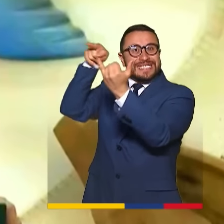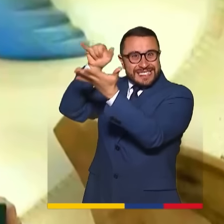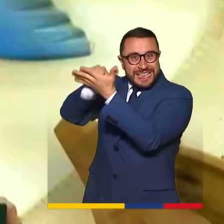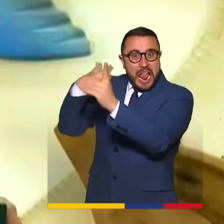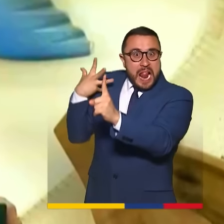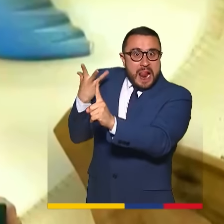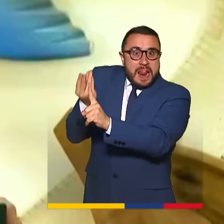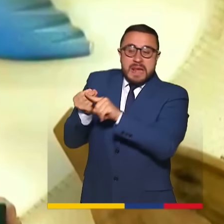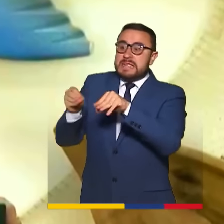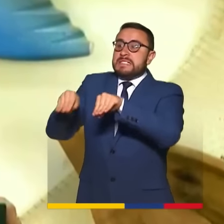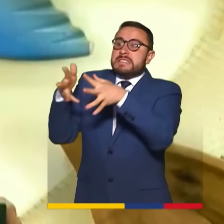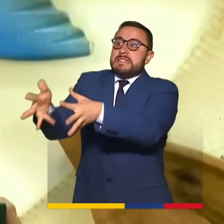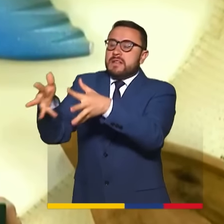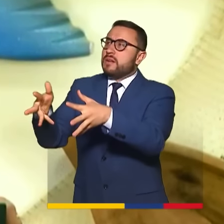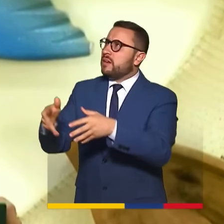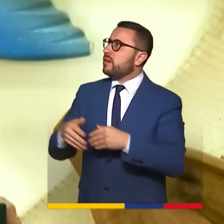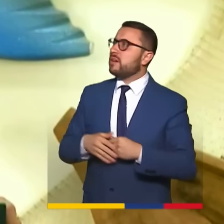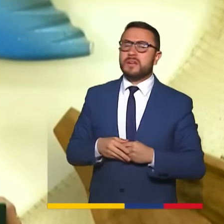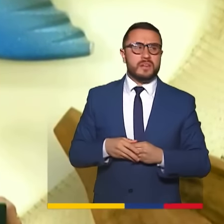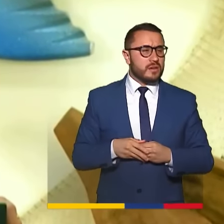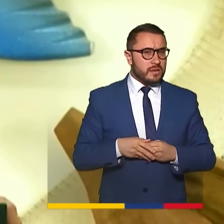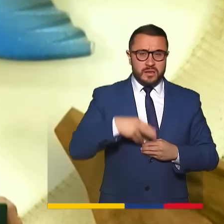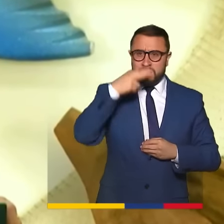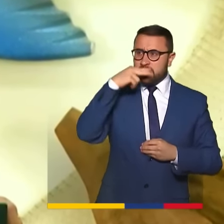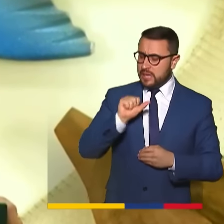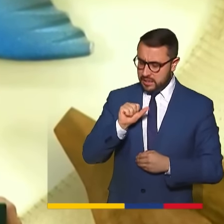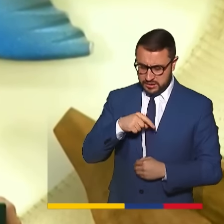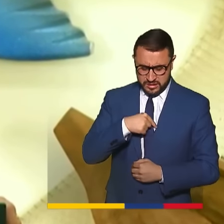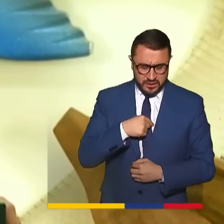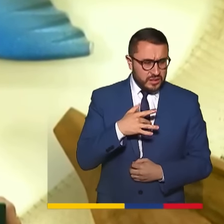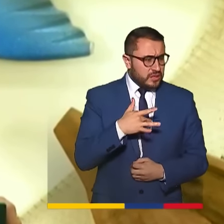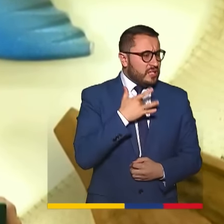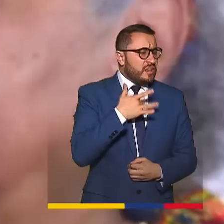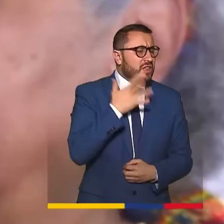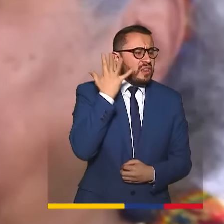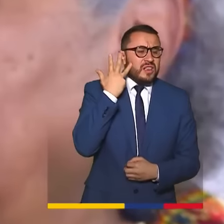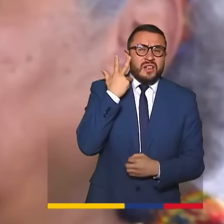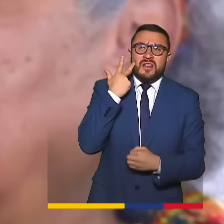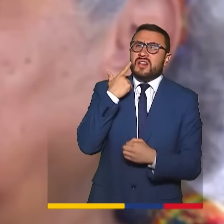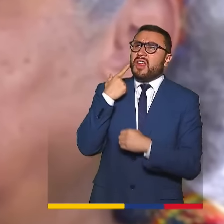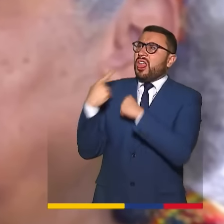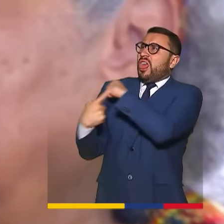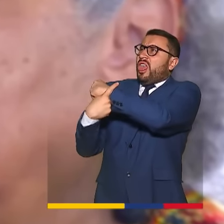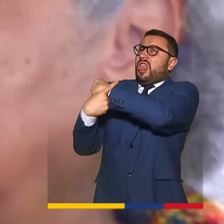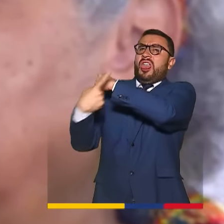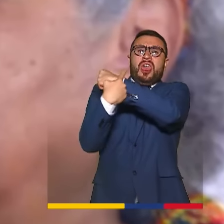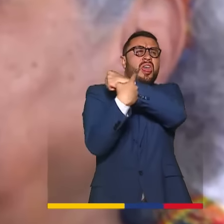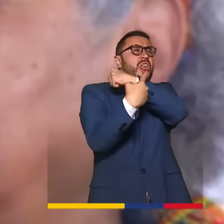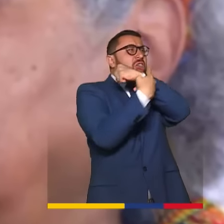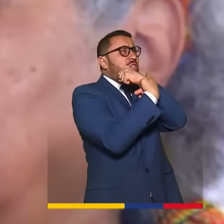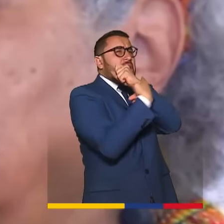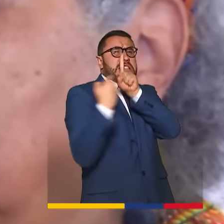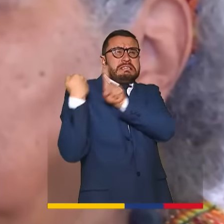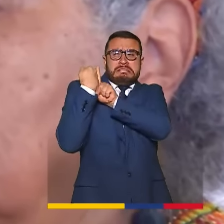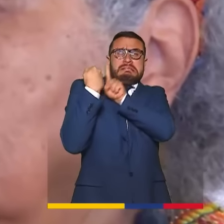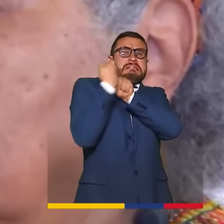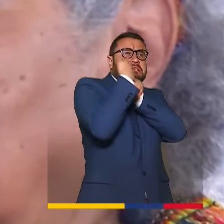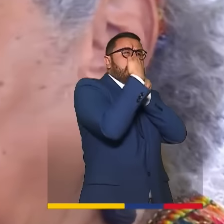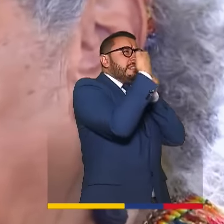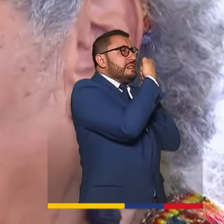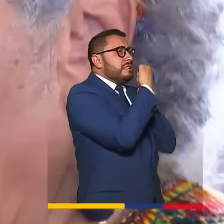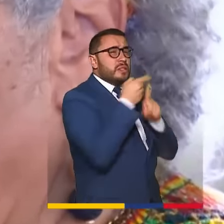iba sintiendo la persecución permanente, diaria, teniendo apenas 11,